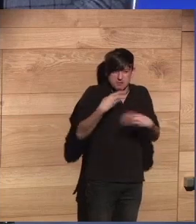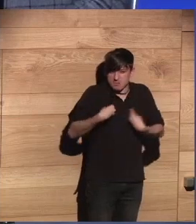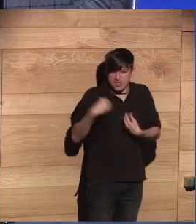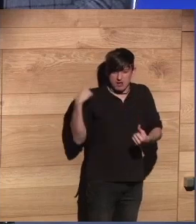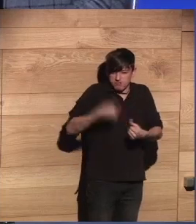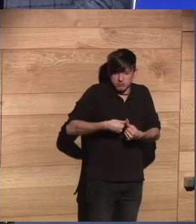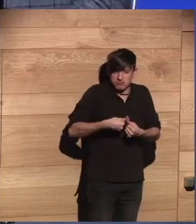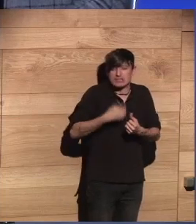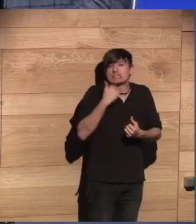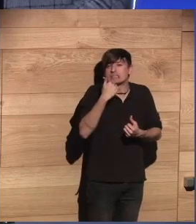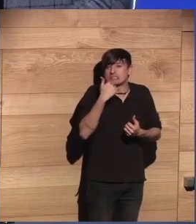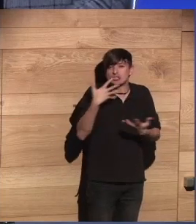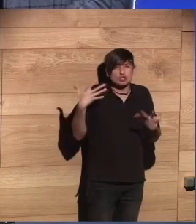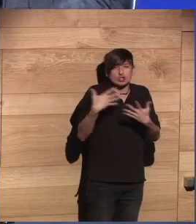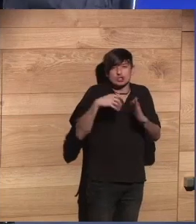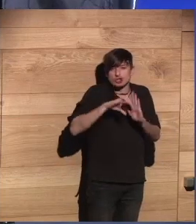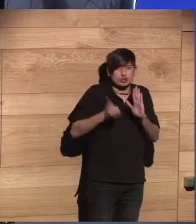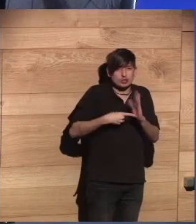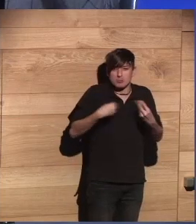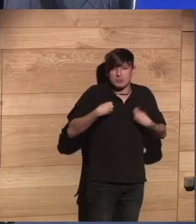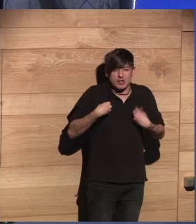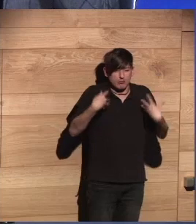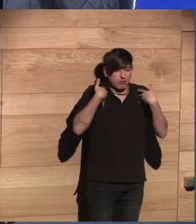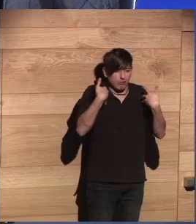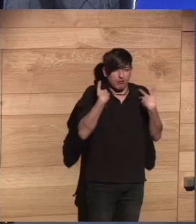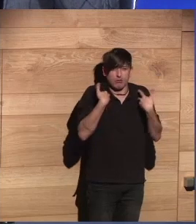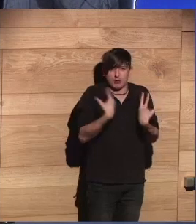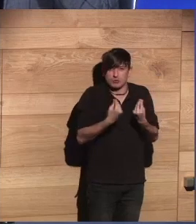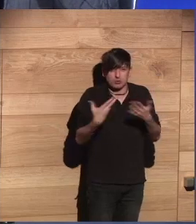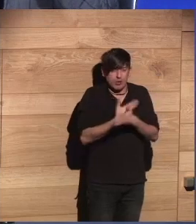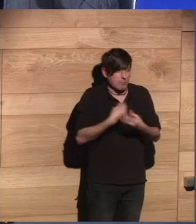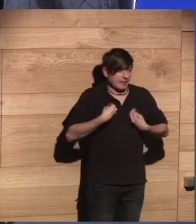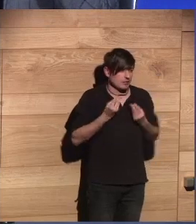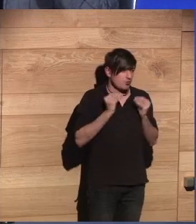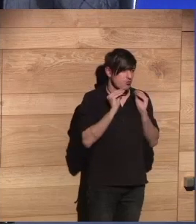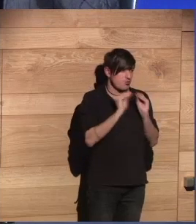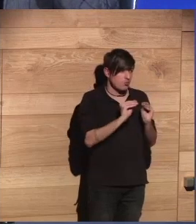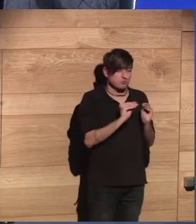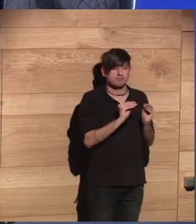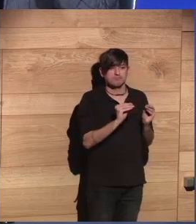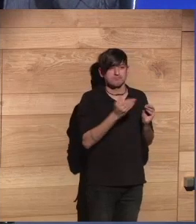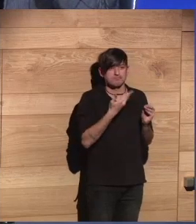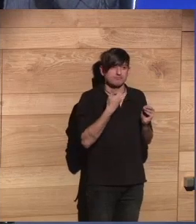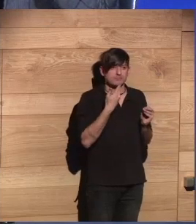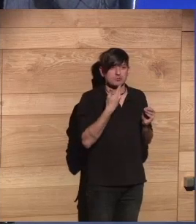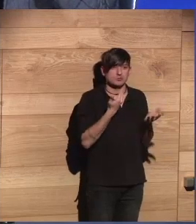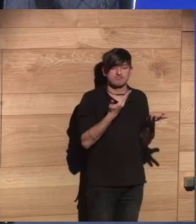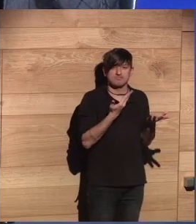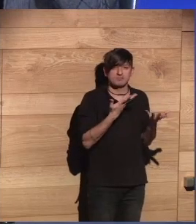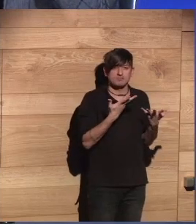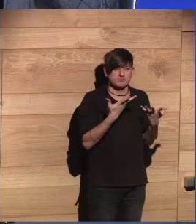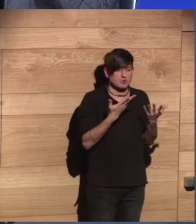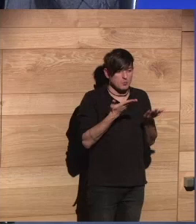vida enfermo, casi toda su vida sufrió muchísimo, toda su vida estuvo digamos, salteada